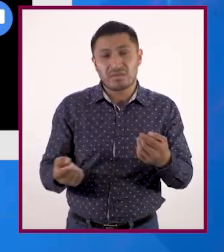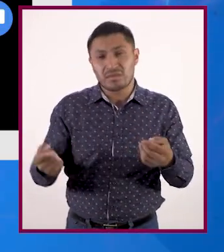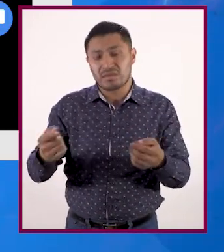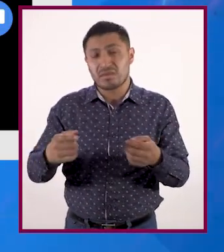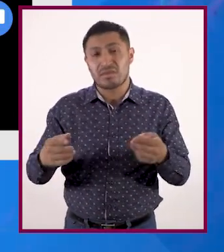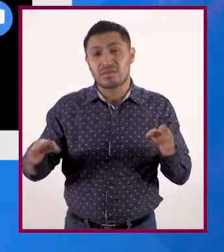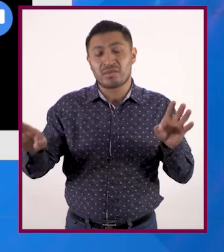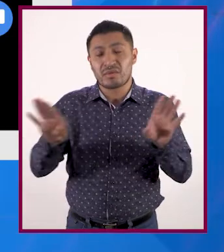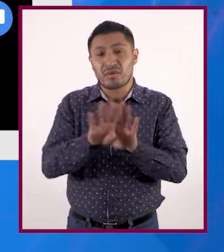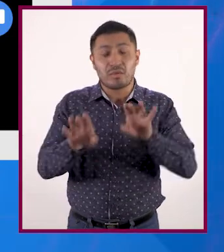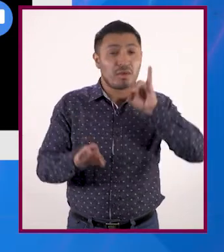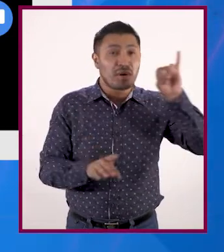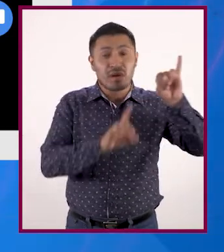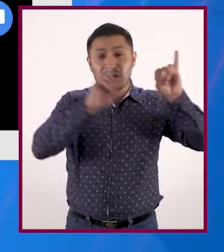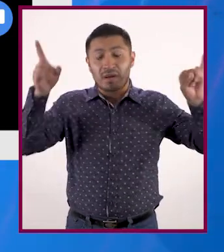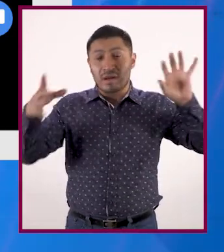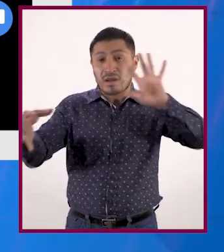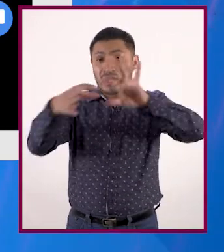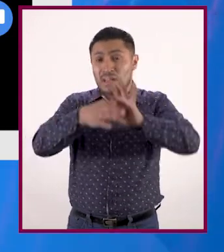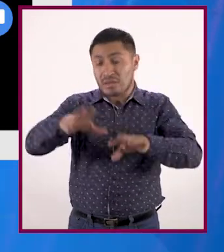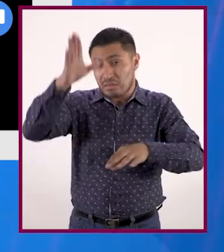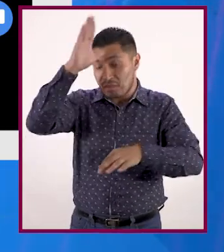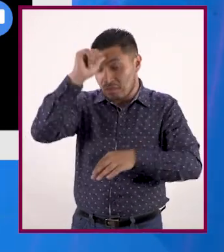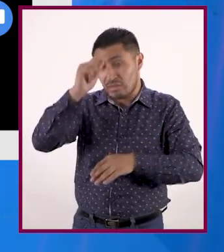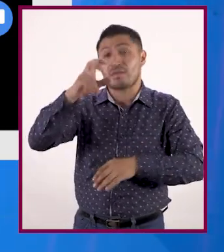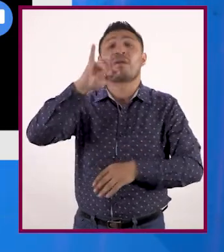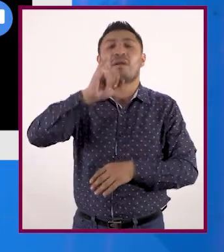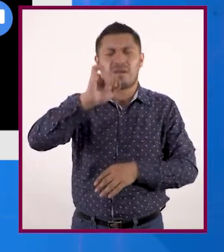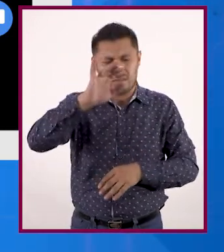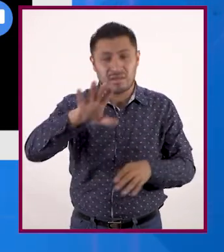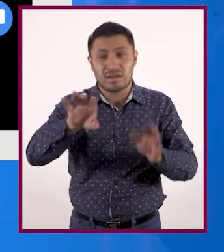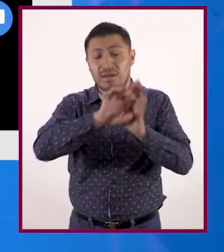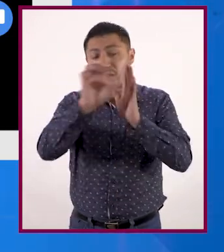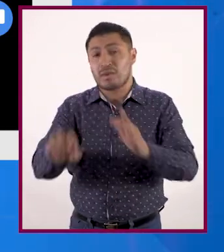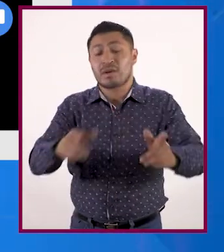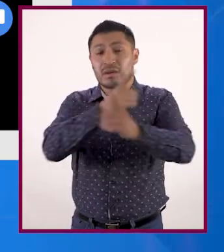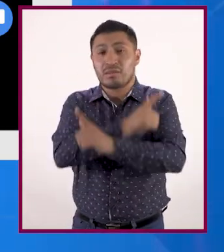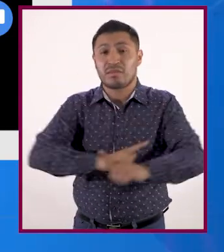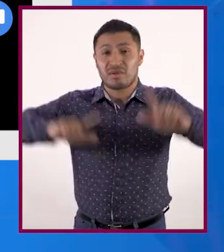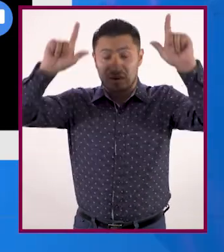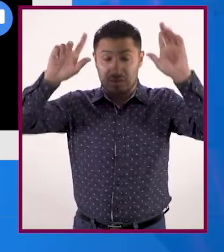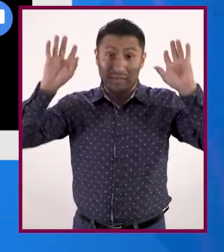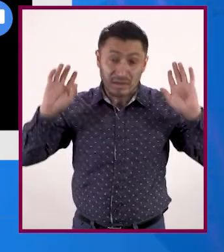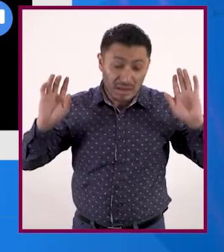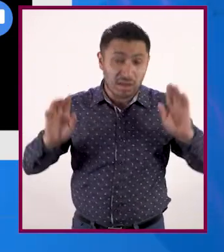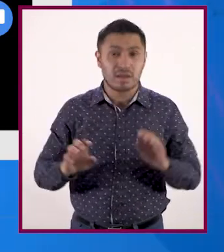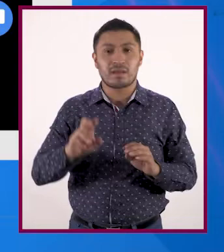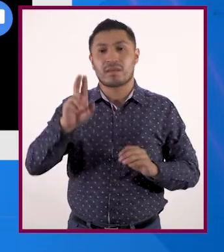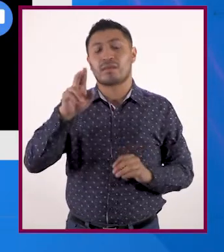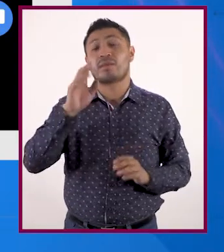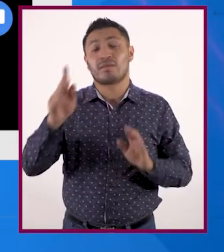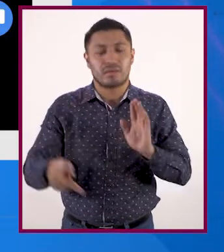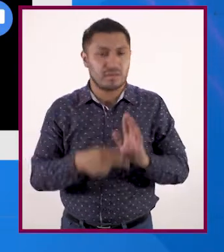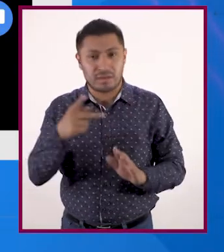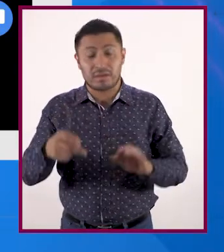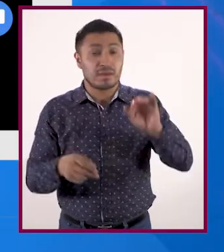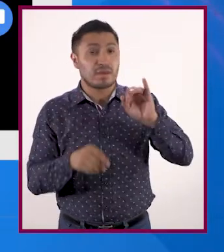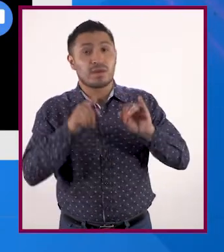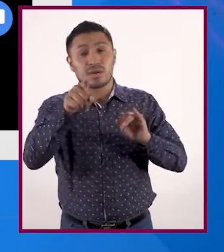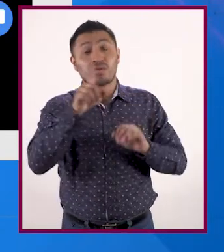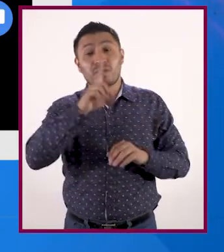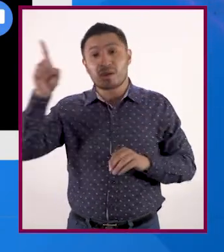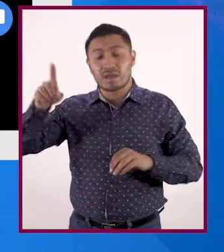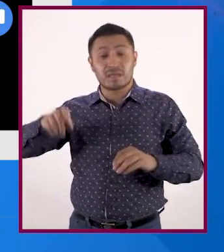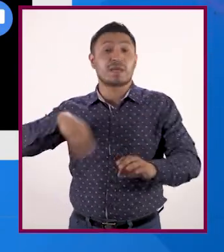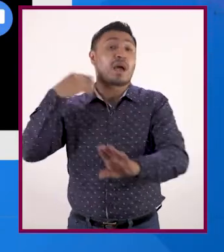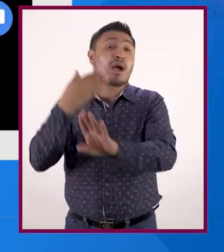habitó ha habido puntos principalmente en el ámbito de las libertades vuelvo a lo mismo no por ser de derecha quiere decir que estás en contra